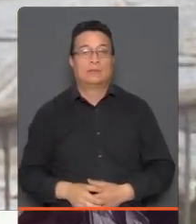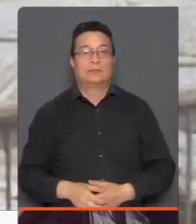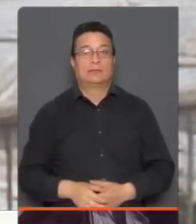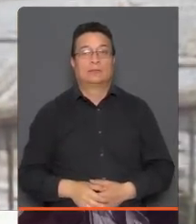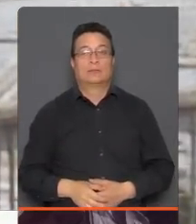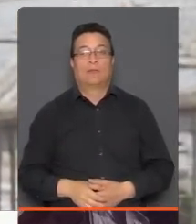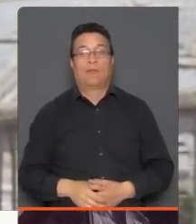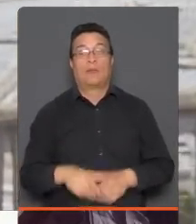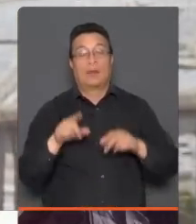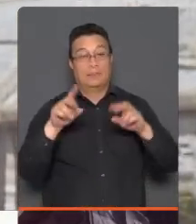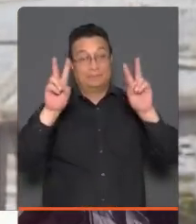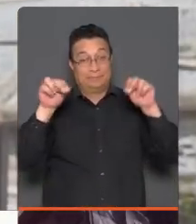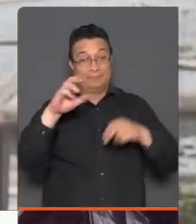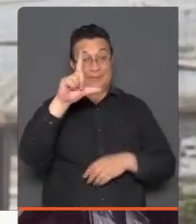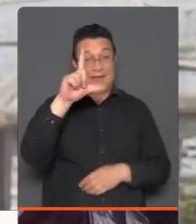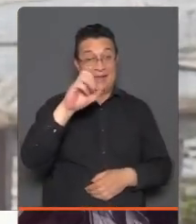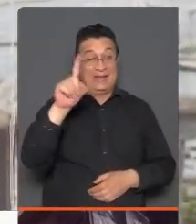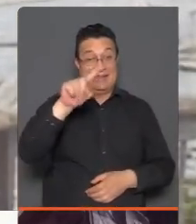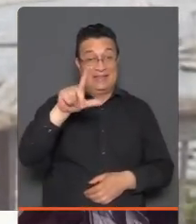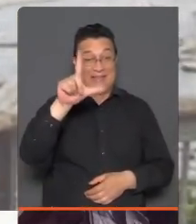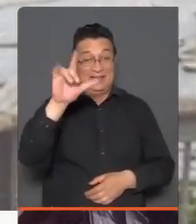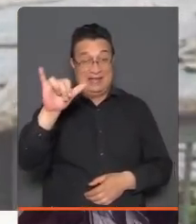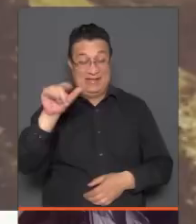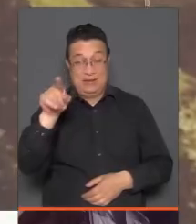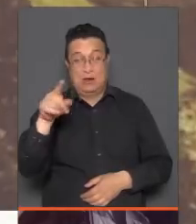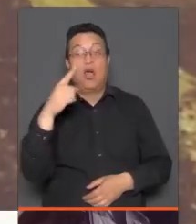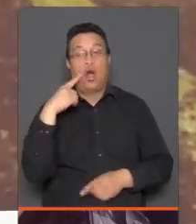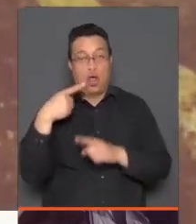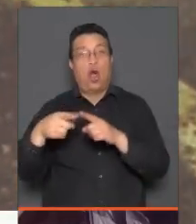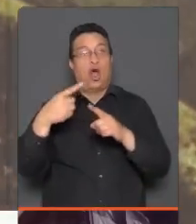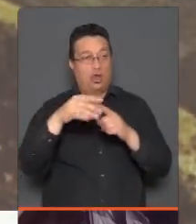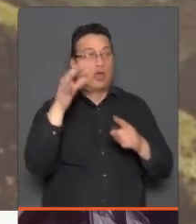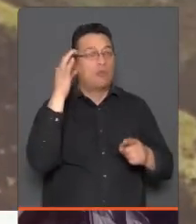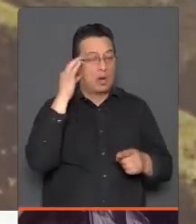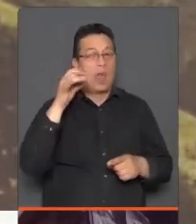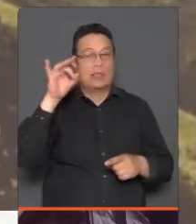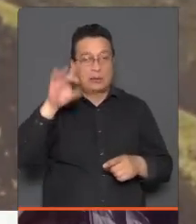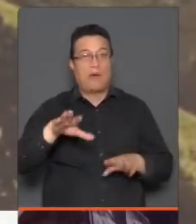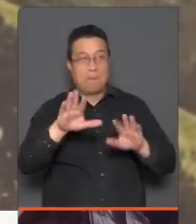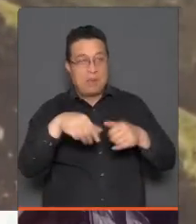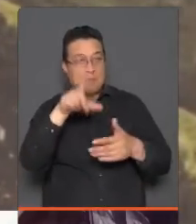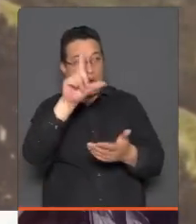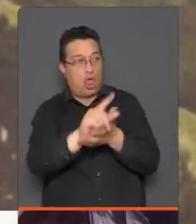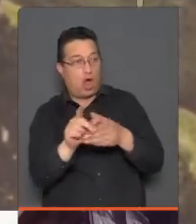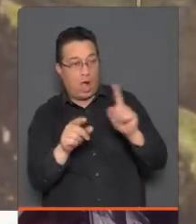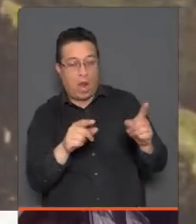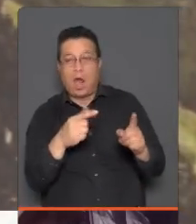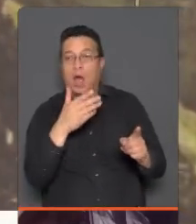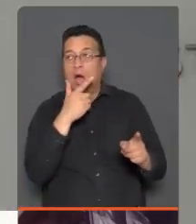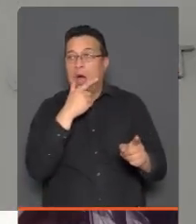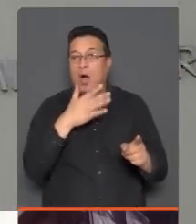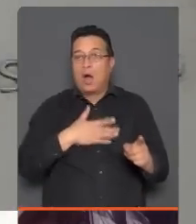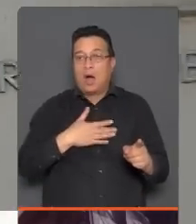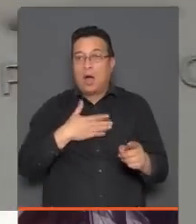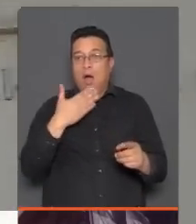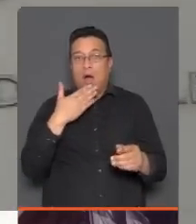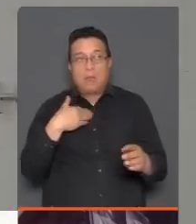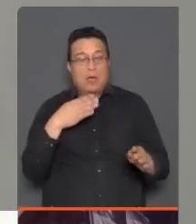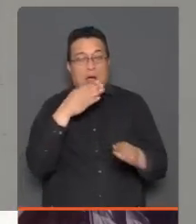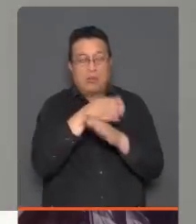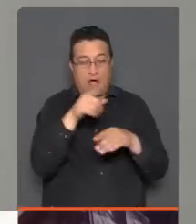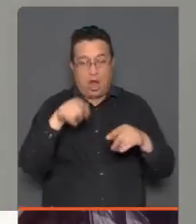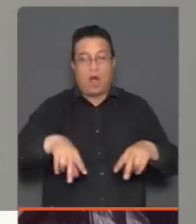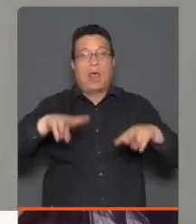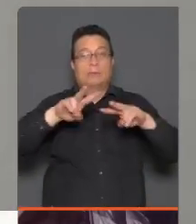El caso de Leslie hizo que saltara la alerta en otras mujeres que también se habían atendido en ese centro clandestino. Hoy la Fiscalía investiga